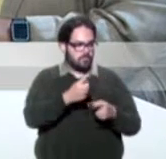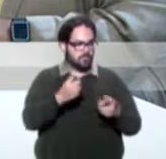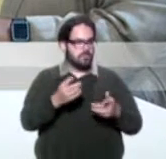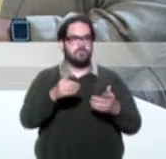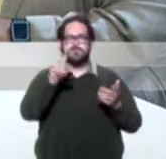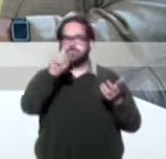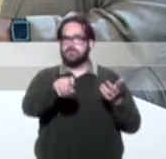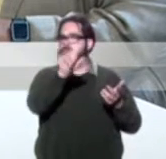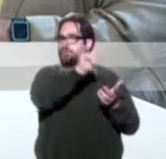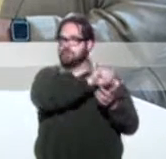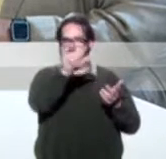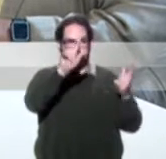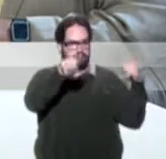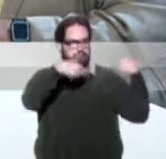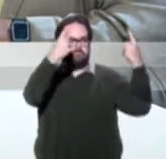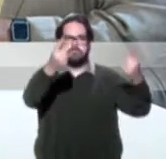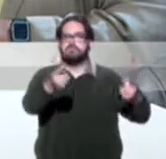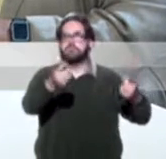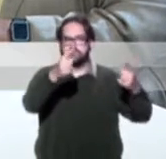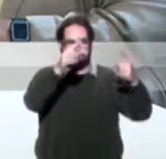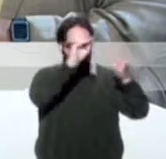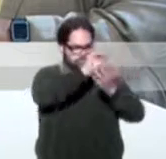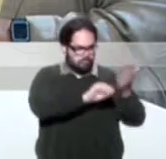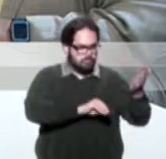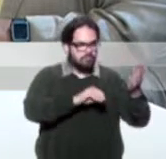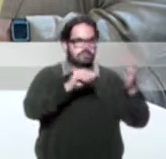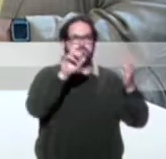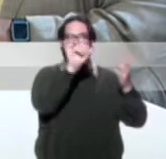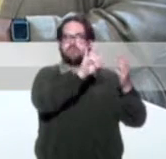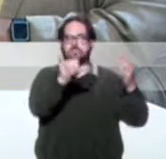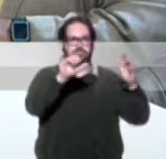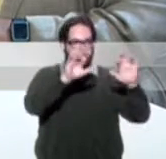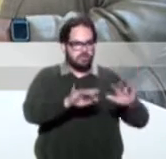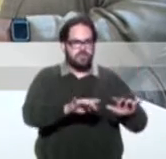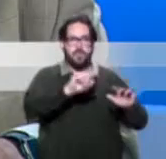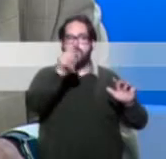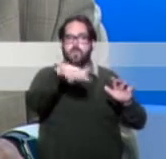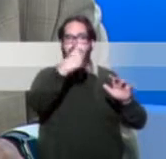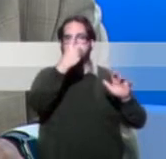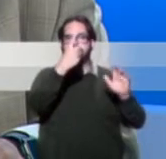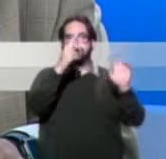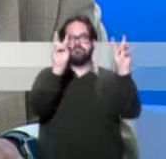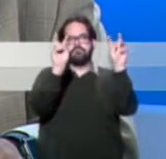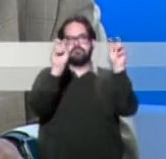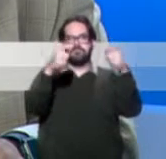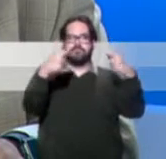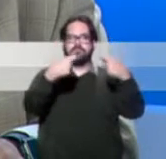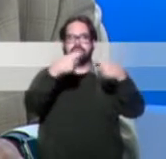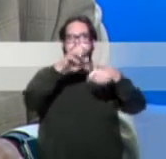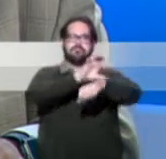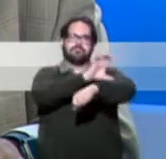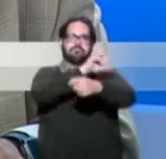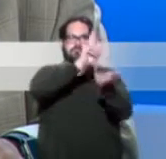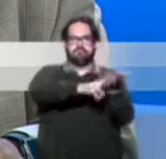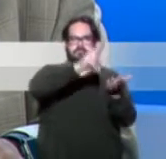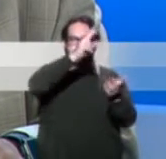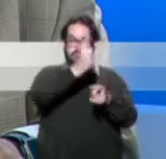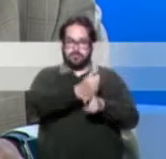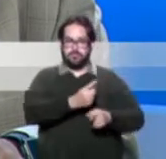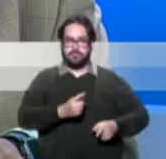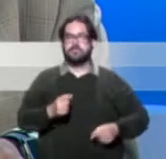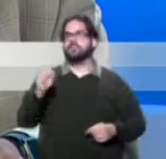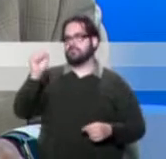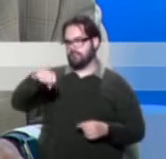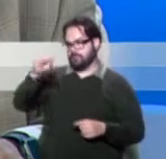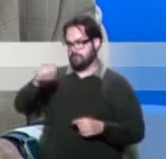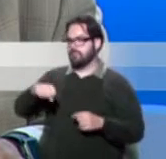llena igual, se procesa igual, pero ¿y cómo se hace con la firma electrónica? Las formas electrónicas, cuando usas un preparador, pues en caso de un